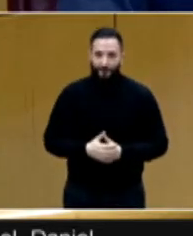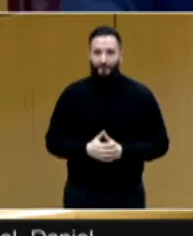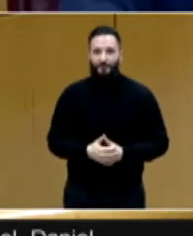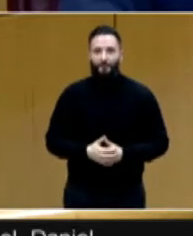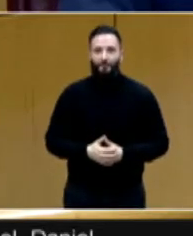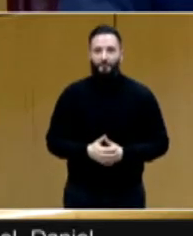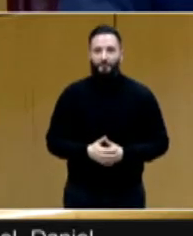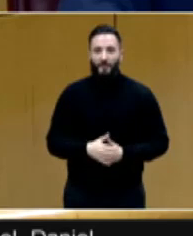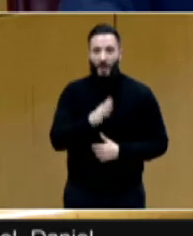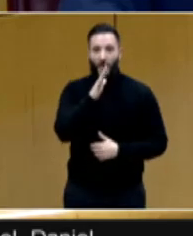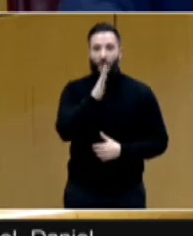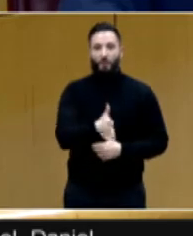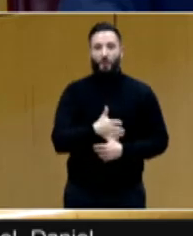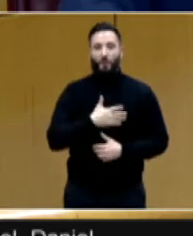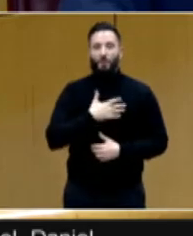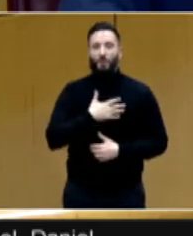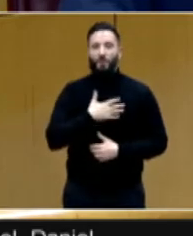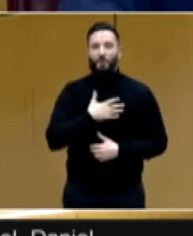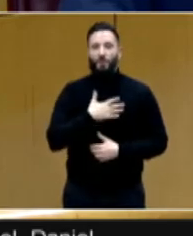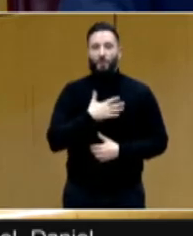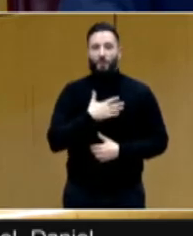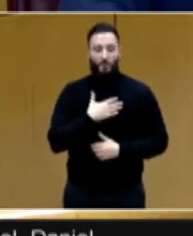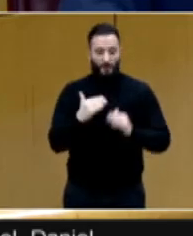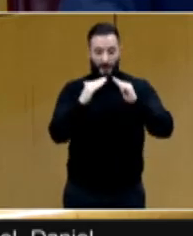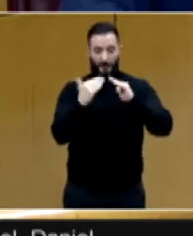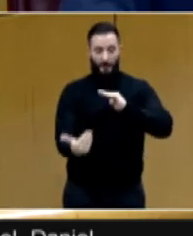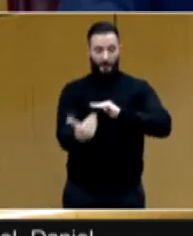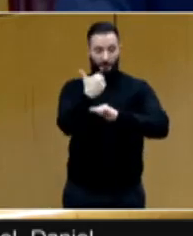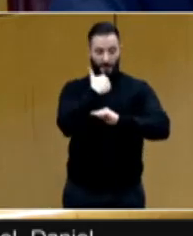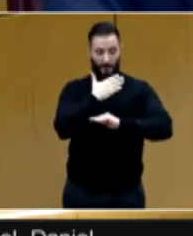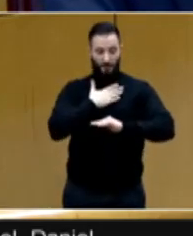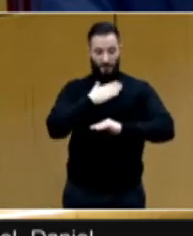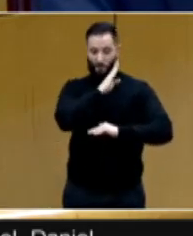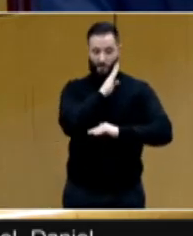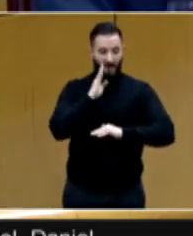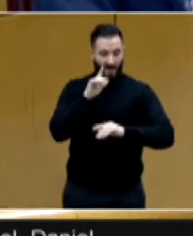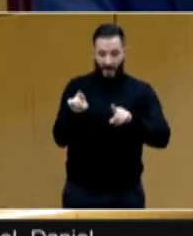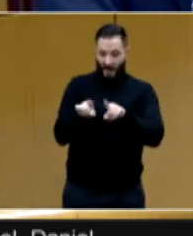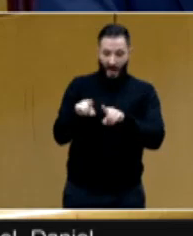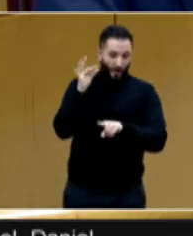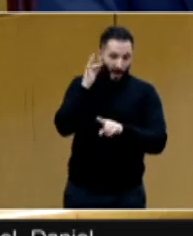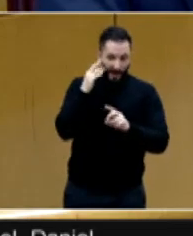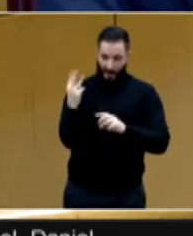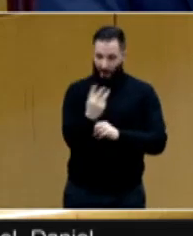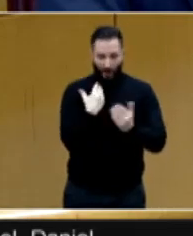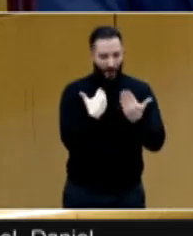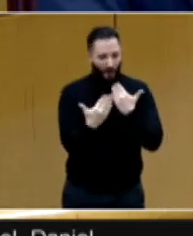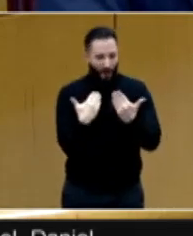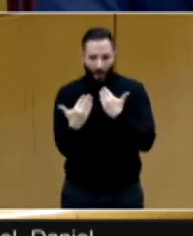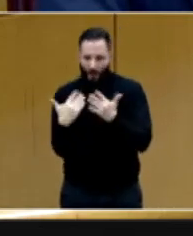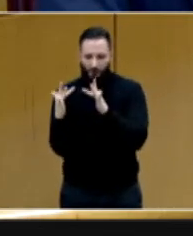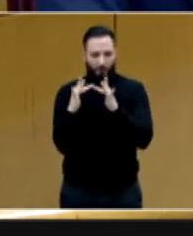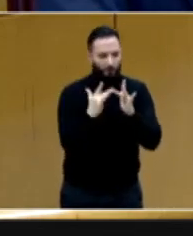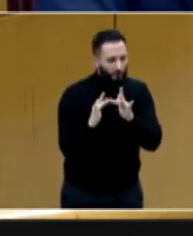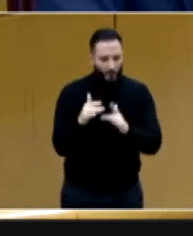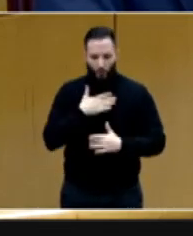a casa y entonces visita mi madre a mi hermana y comentamos como yo podía Pues eso como